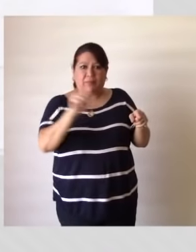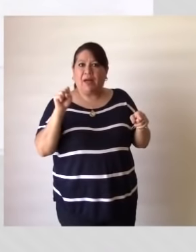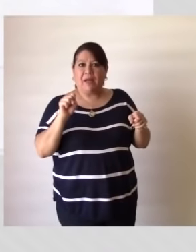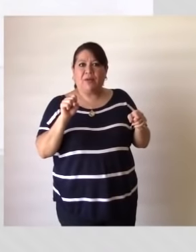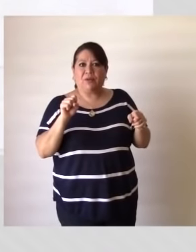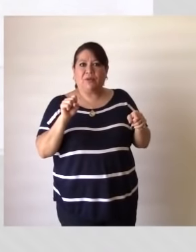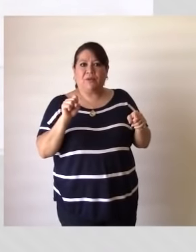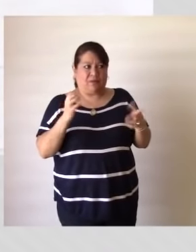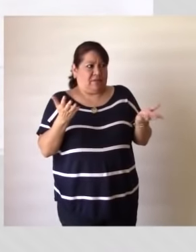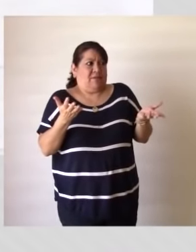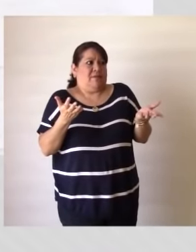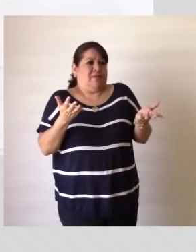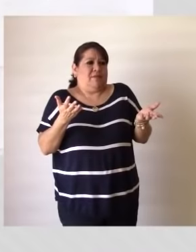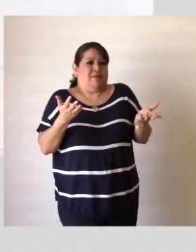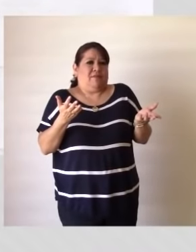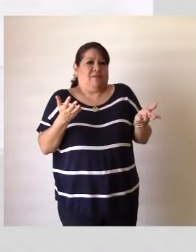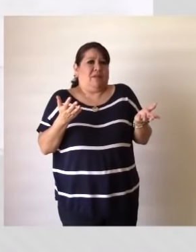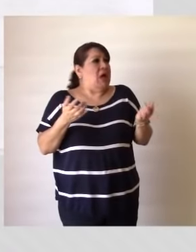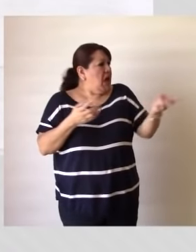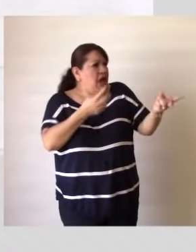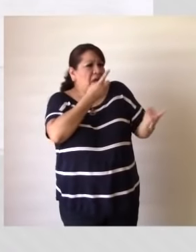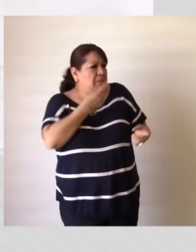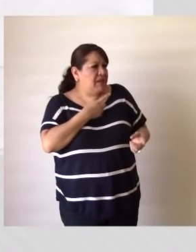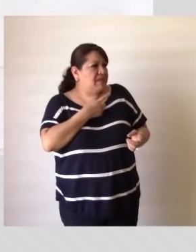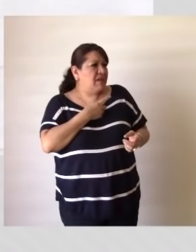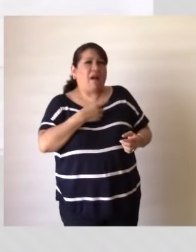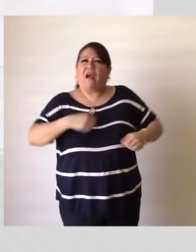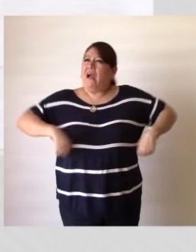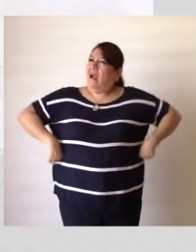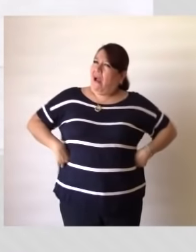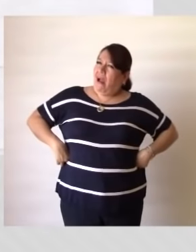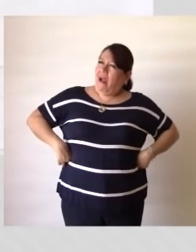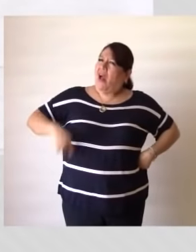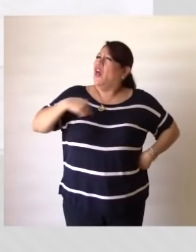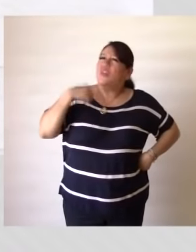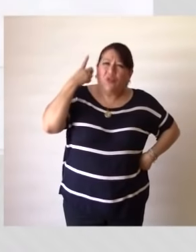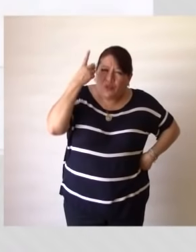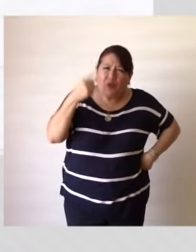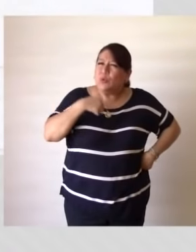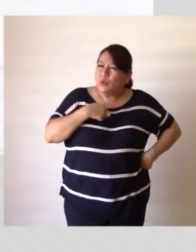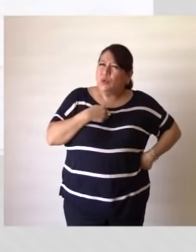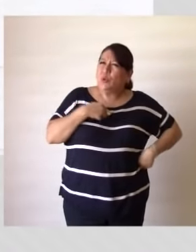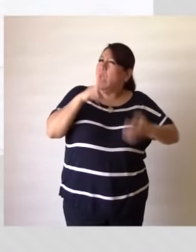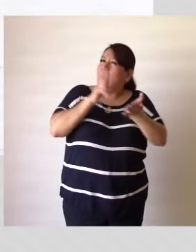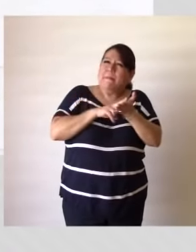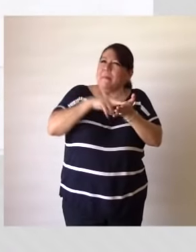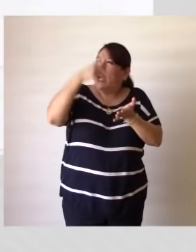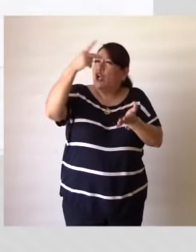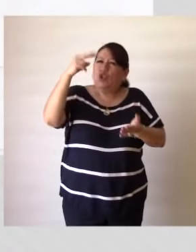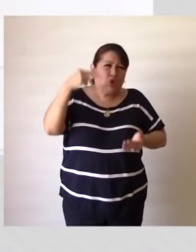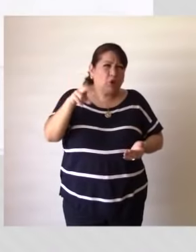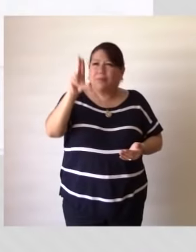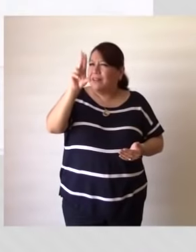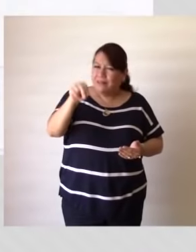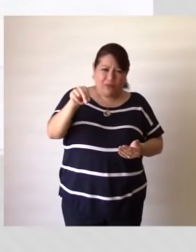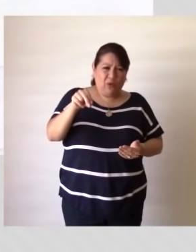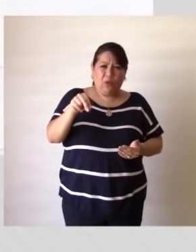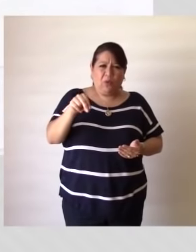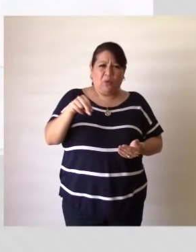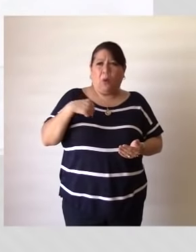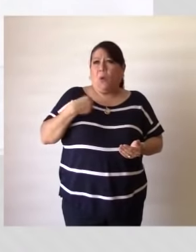y en que te hemos fallado en que hemos menospreciado tu nombre en que te hemos desarrollado el pueblo